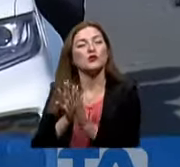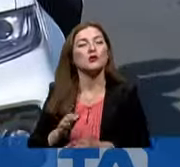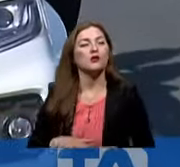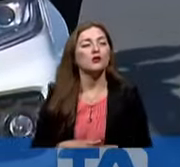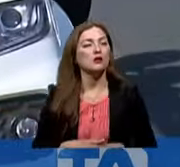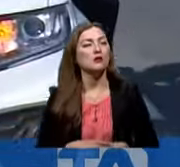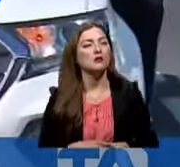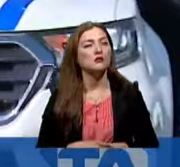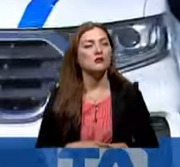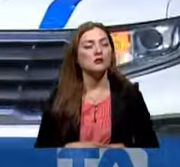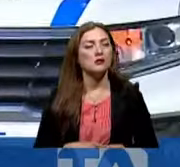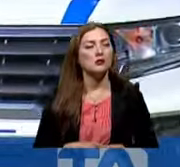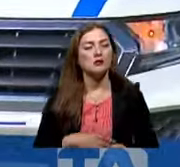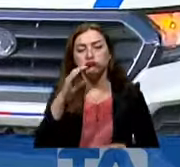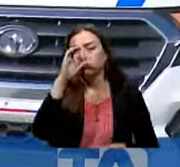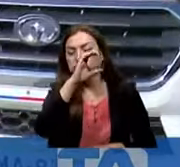señalar? Realizamos